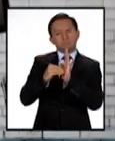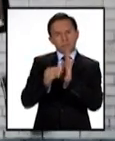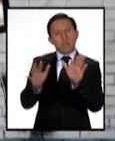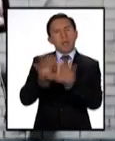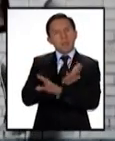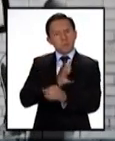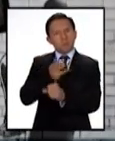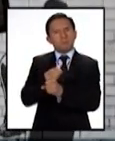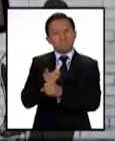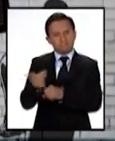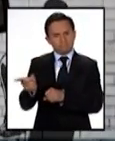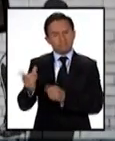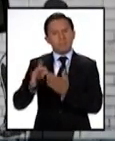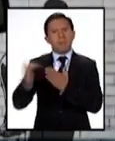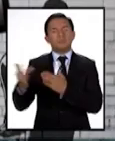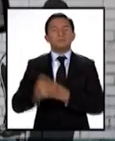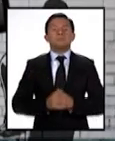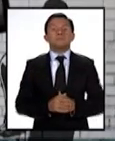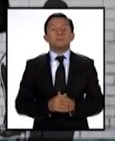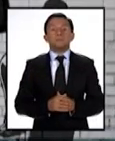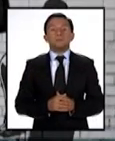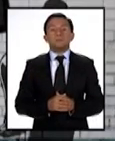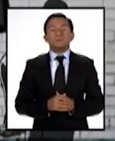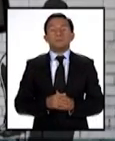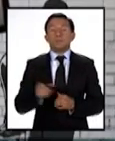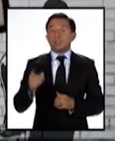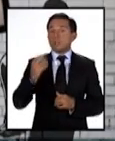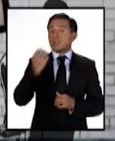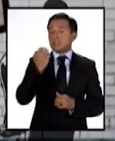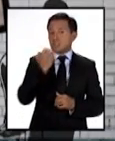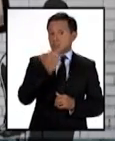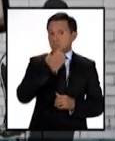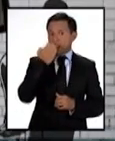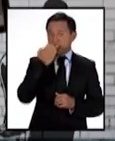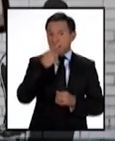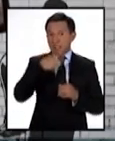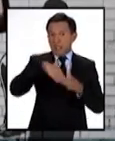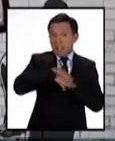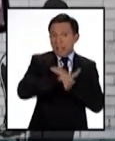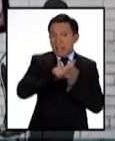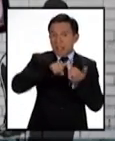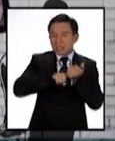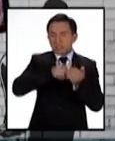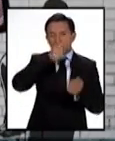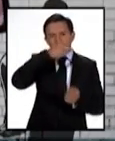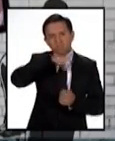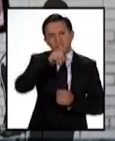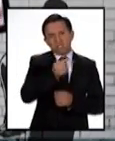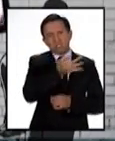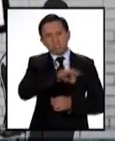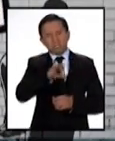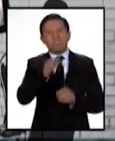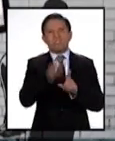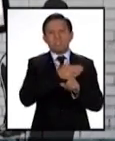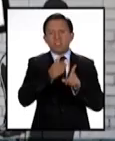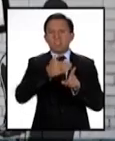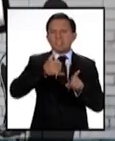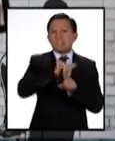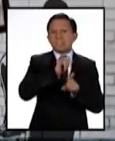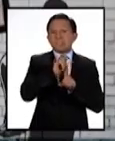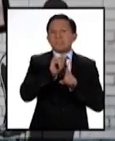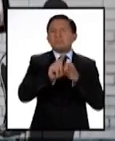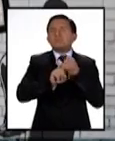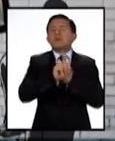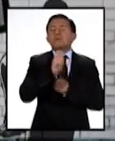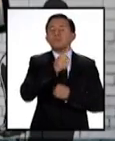Estos son los efectos del bullying, de la violencia escolar. El menor físicamente ha presentado problemas en su aparato gástrico.